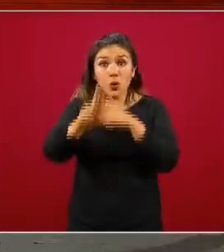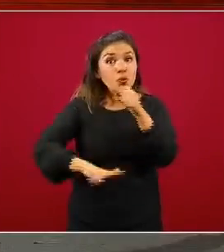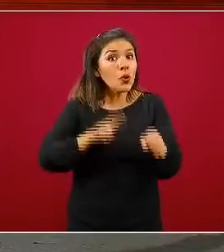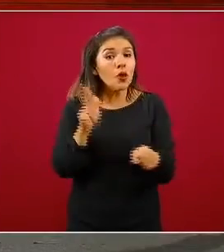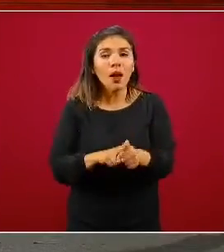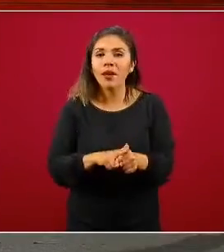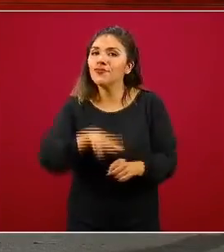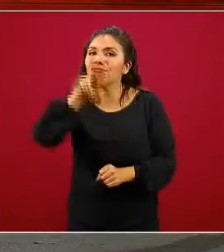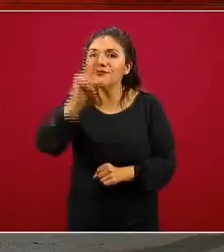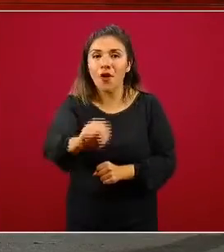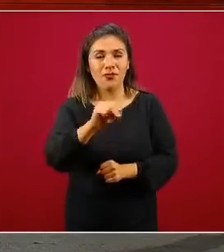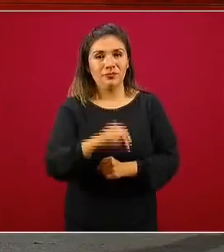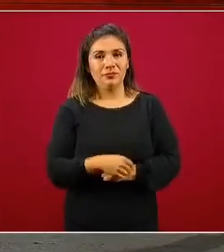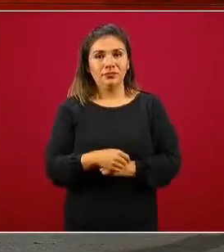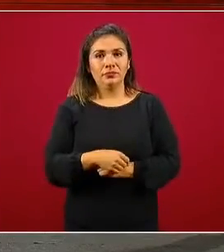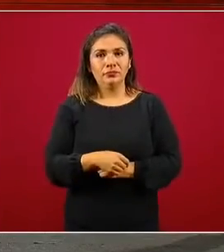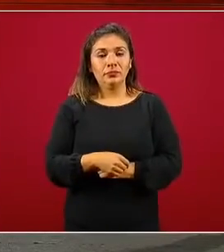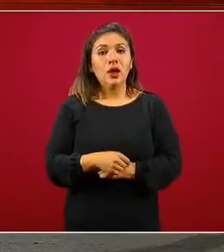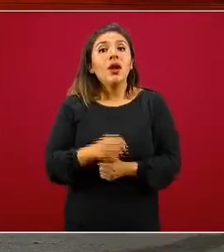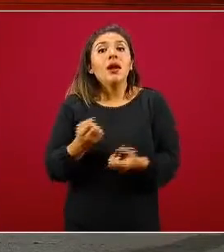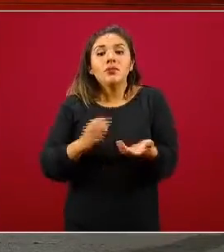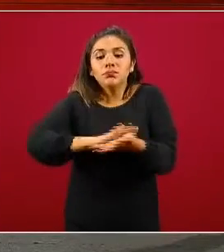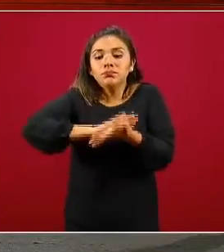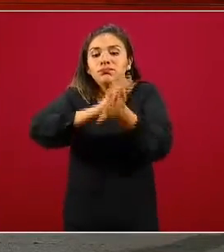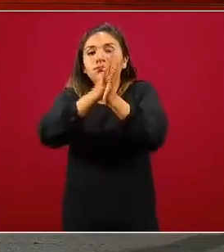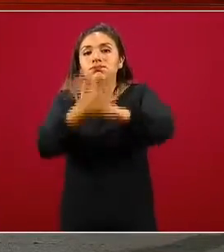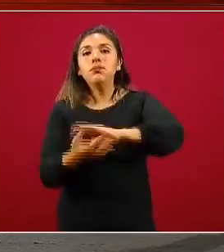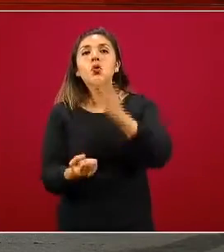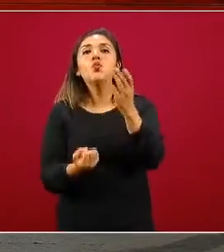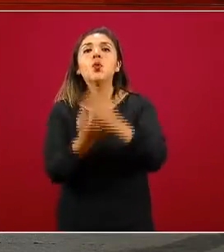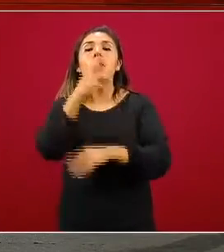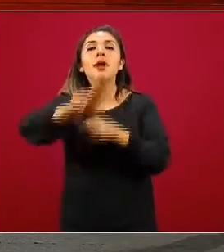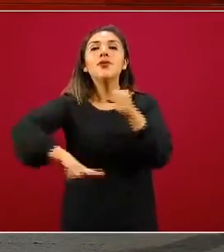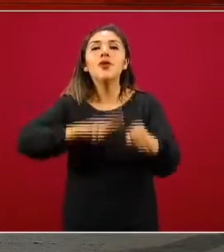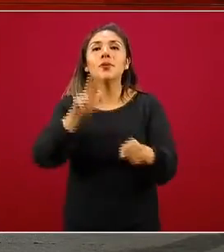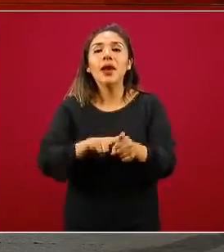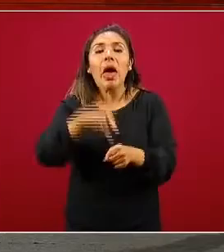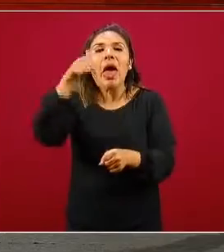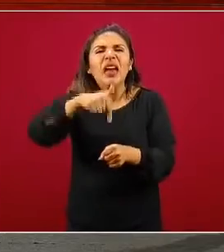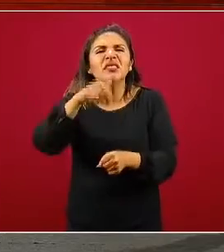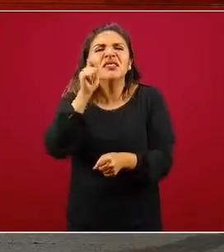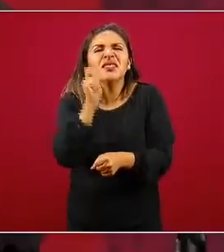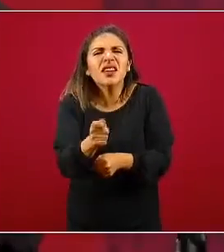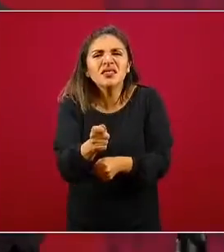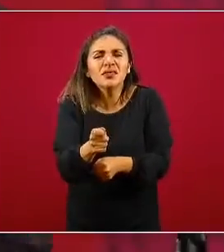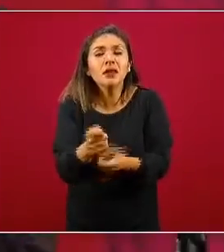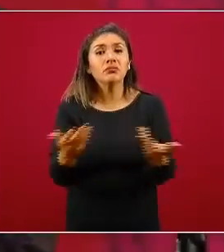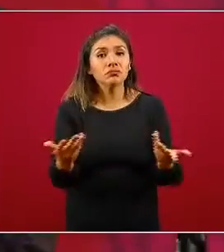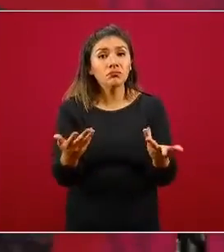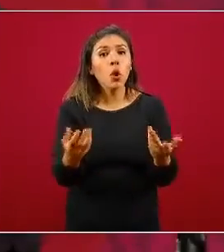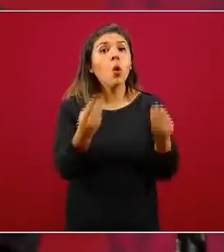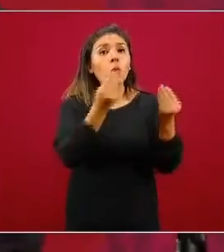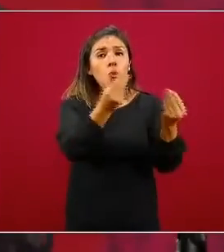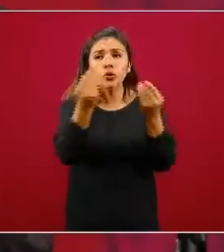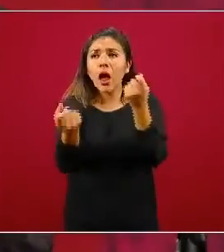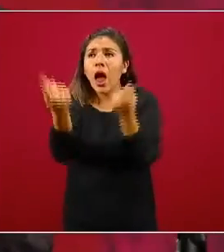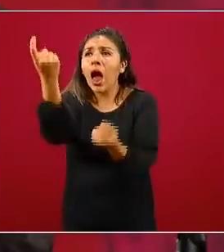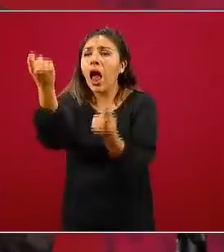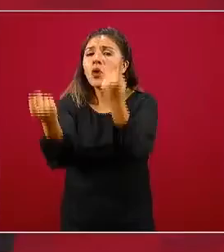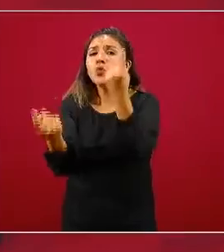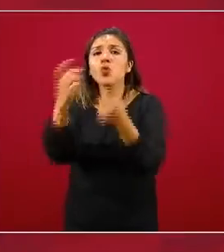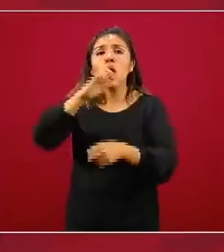normalidad. Transitamos a la nueva normalidad, y esto lo que quiere decir es que un número significativo de